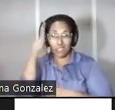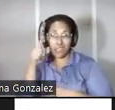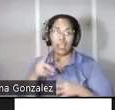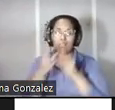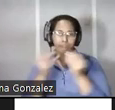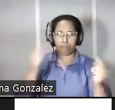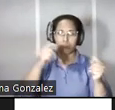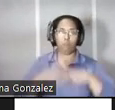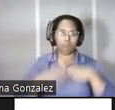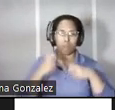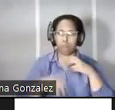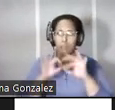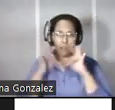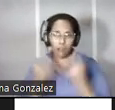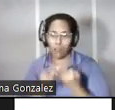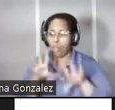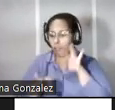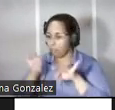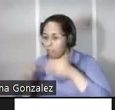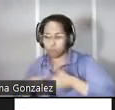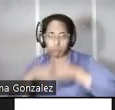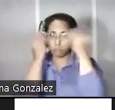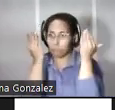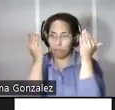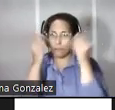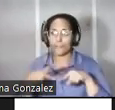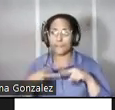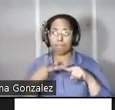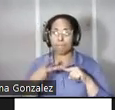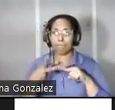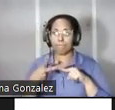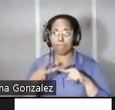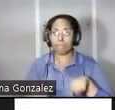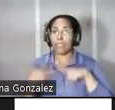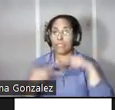problema familiar cuando no se encuentra otro recurso.